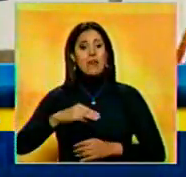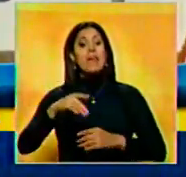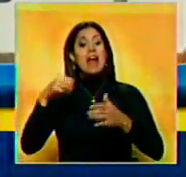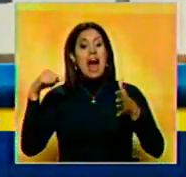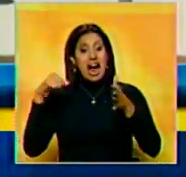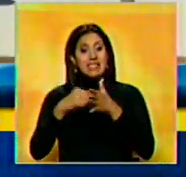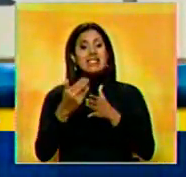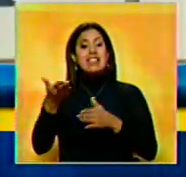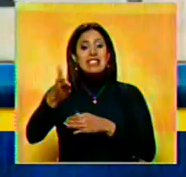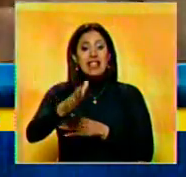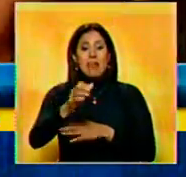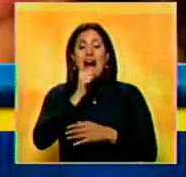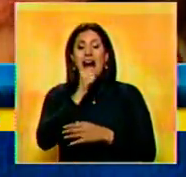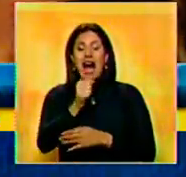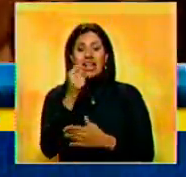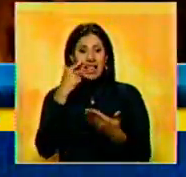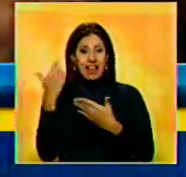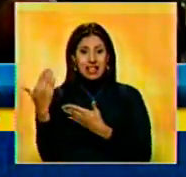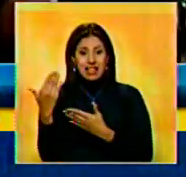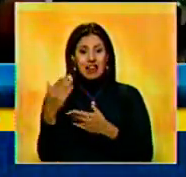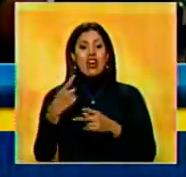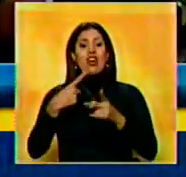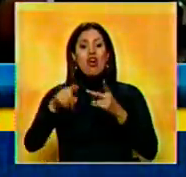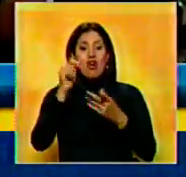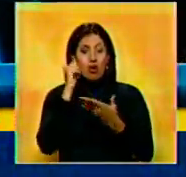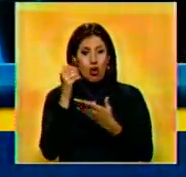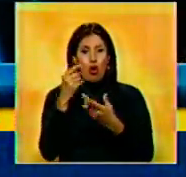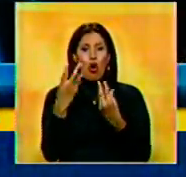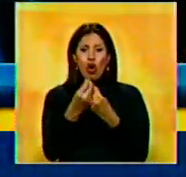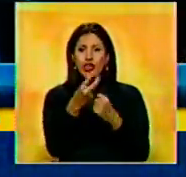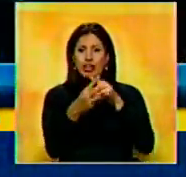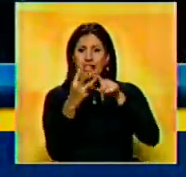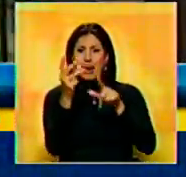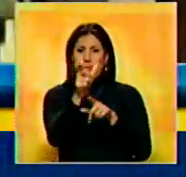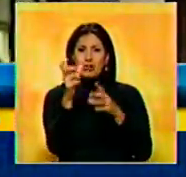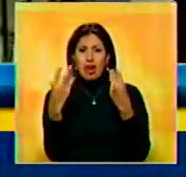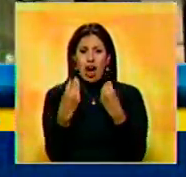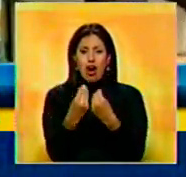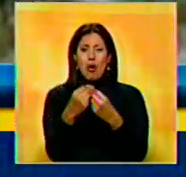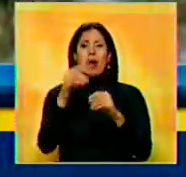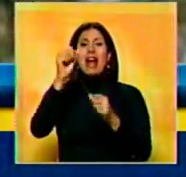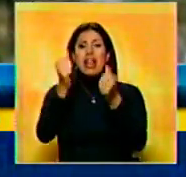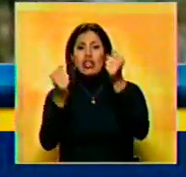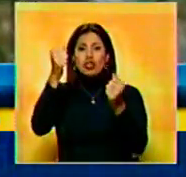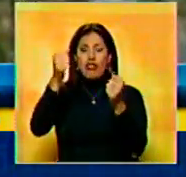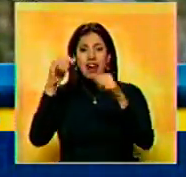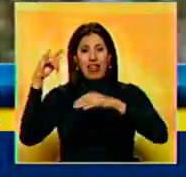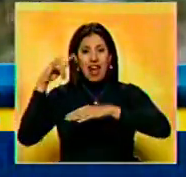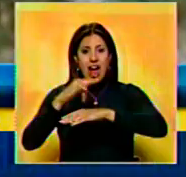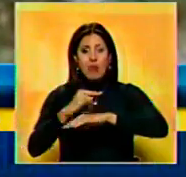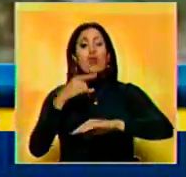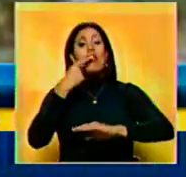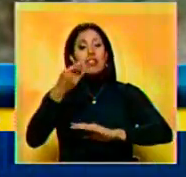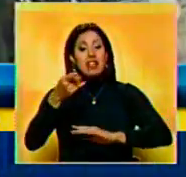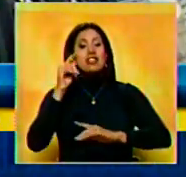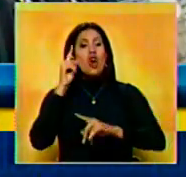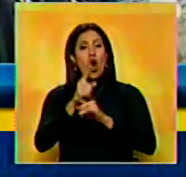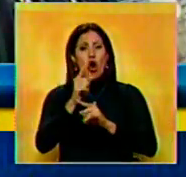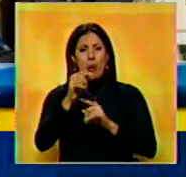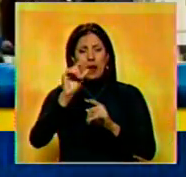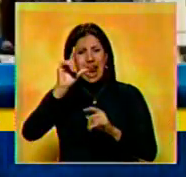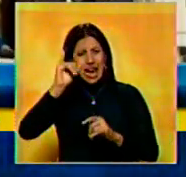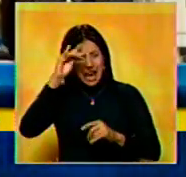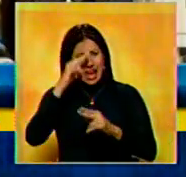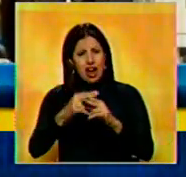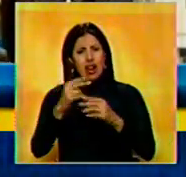el accidente murieron la cantante Jenny Rivera, Jebel, otros 3 pasajeros y los pilotos del avión. Los demandados son Learjet